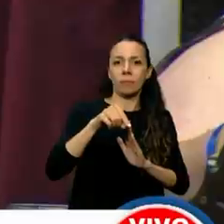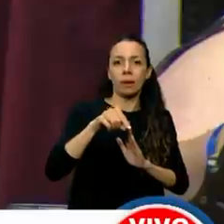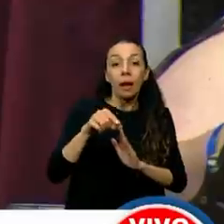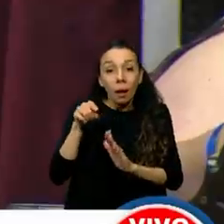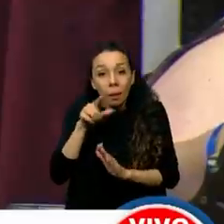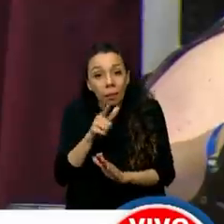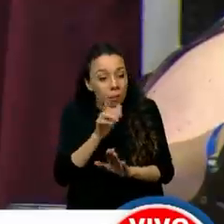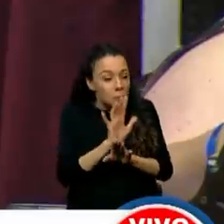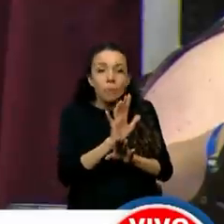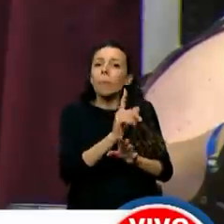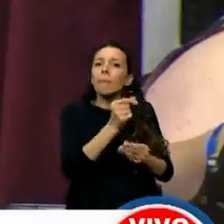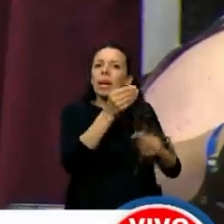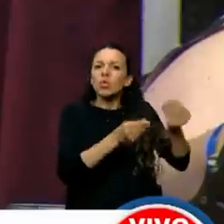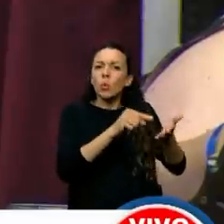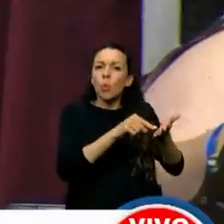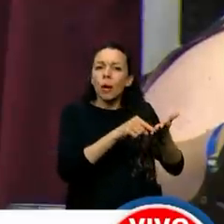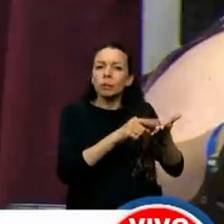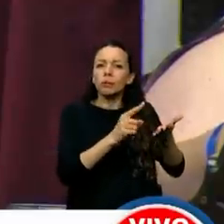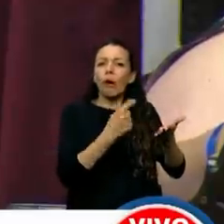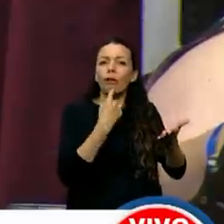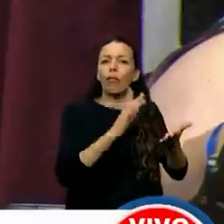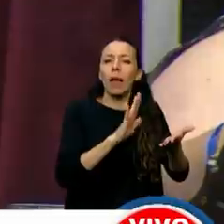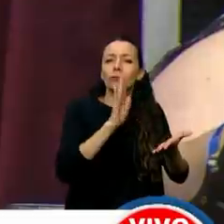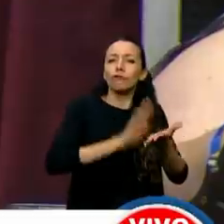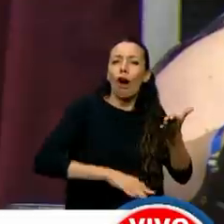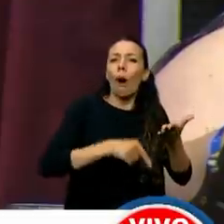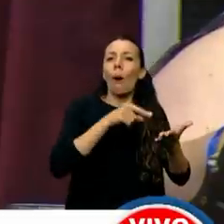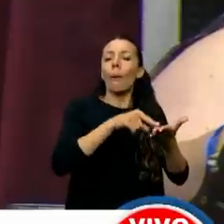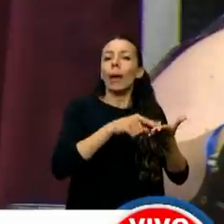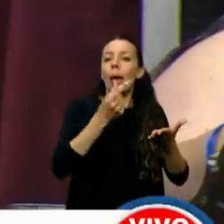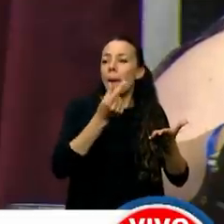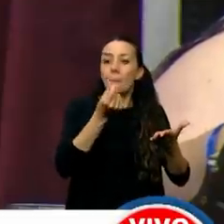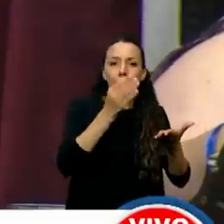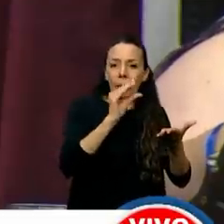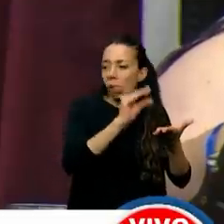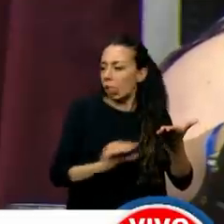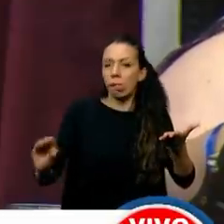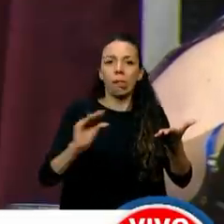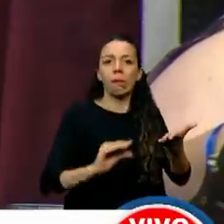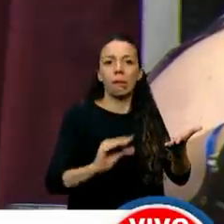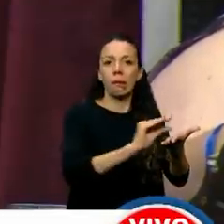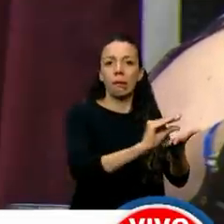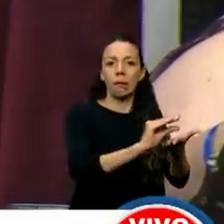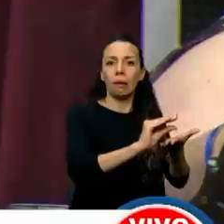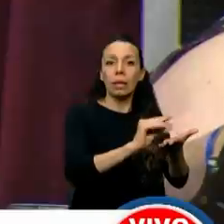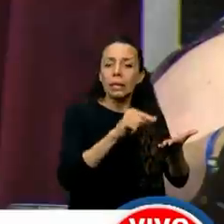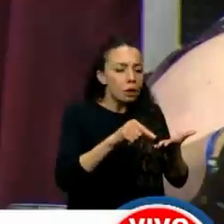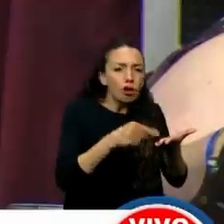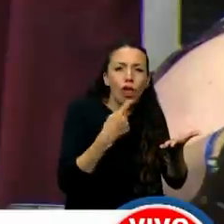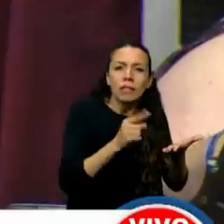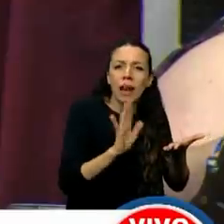subejecución del 2021 y para explicarnos cómo va a trabajar con el presupuesto del año que viene